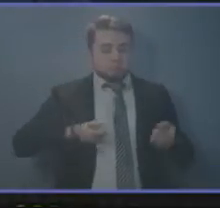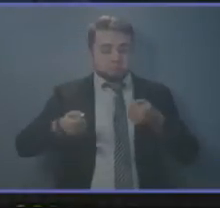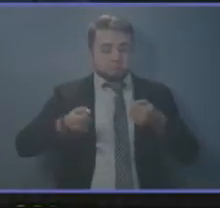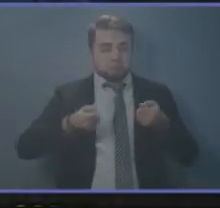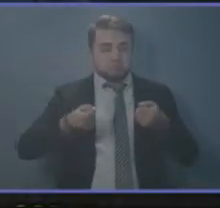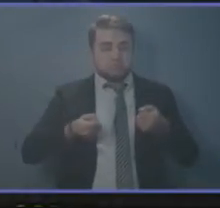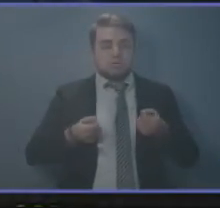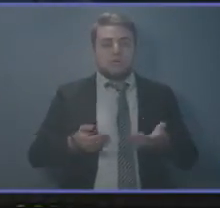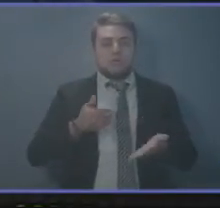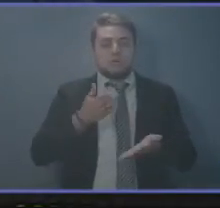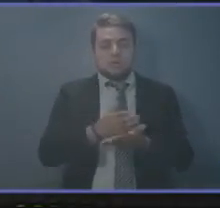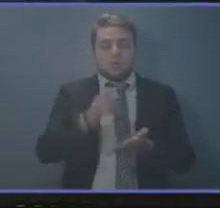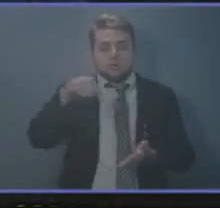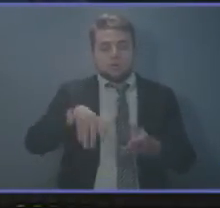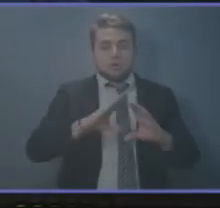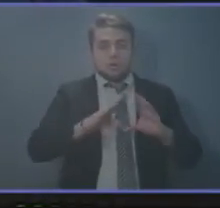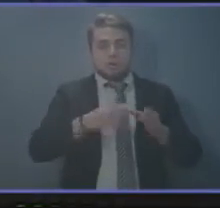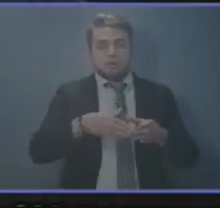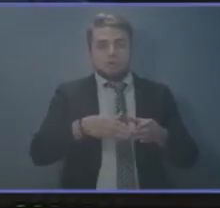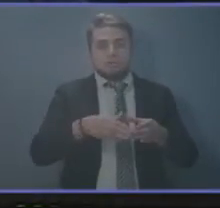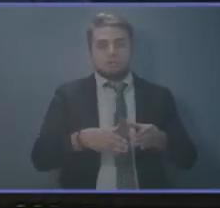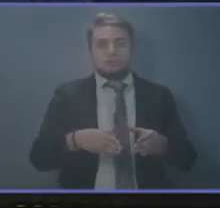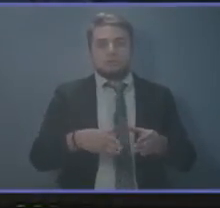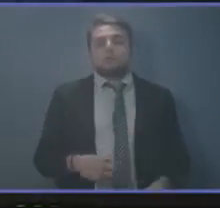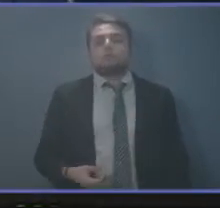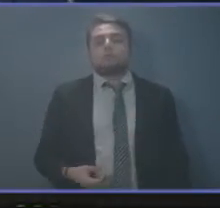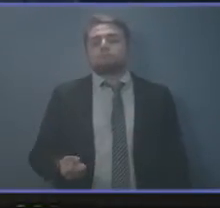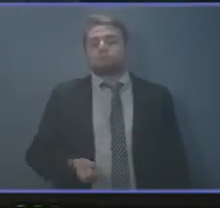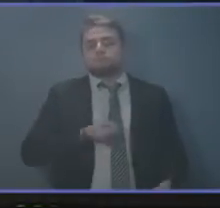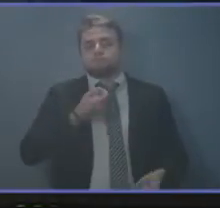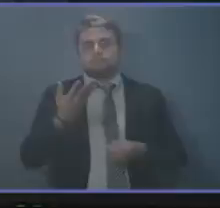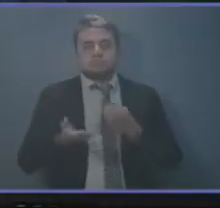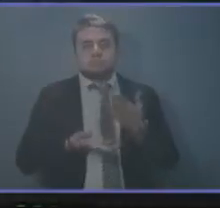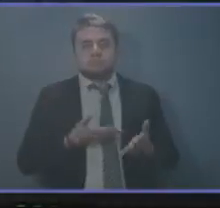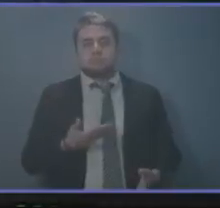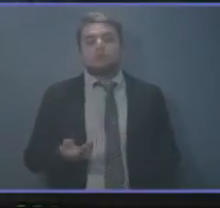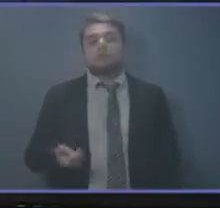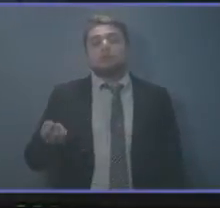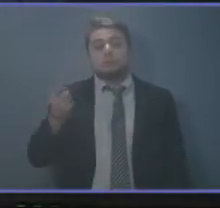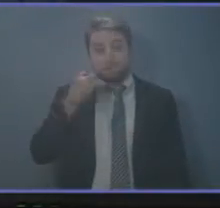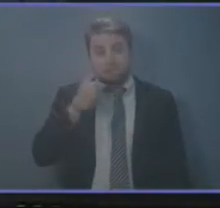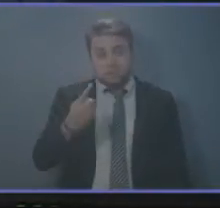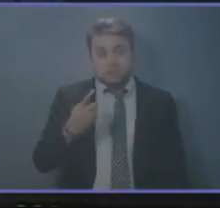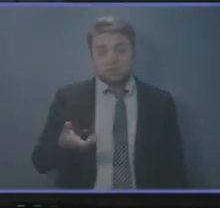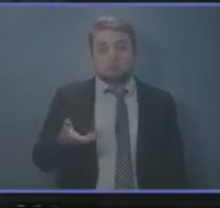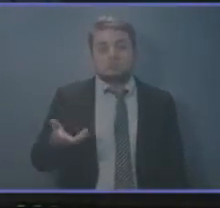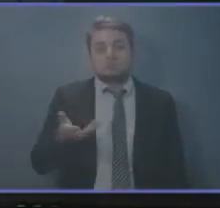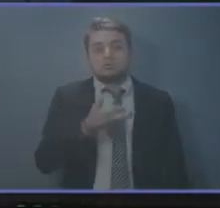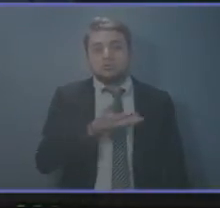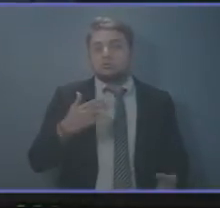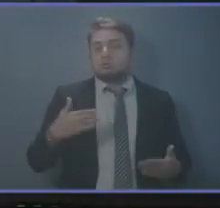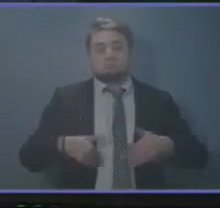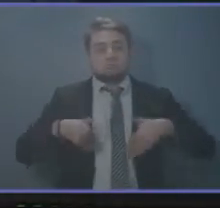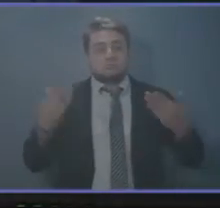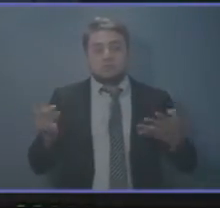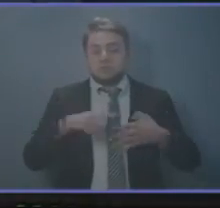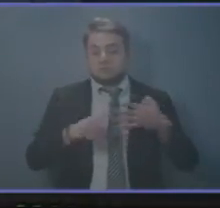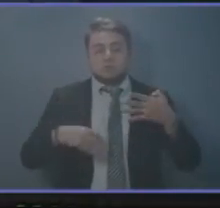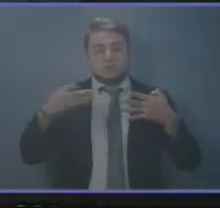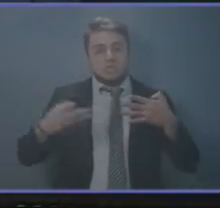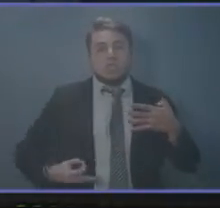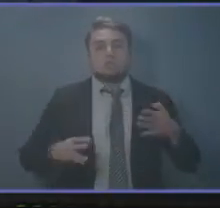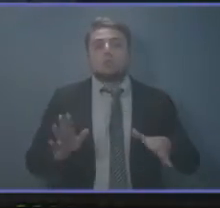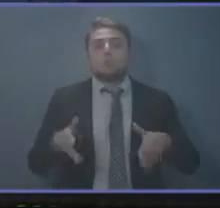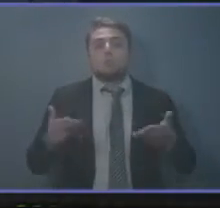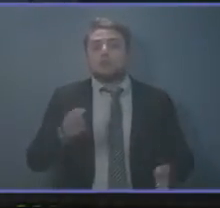la comisión nos expresaba: miren, diputados, nosotros no tenemos ni siquiera derecho a enfermarnos.